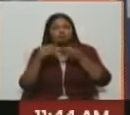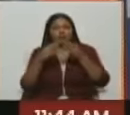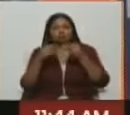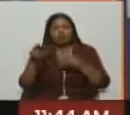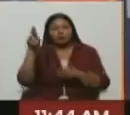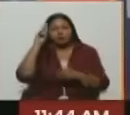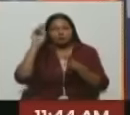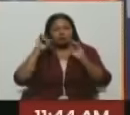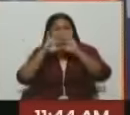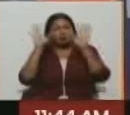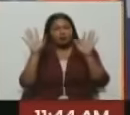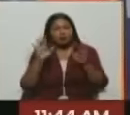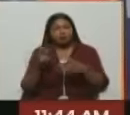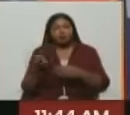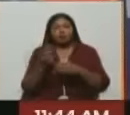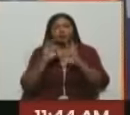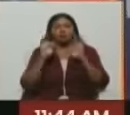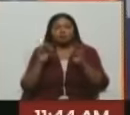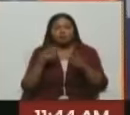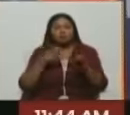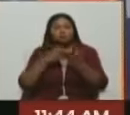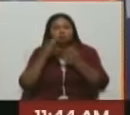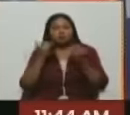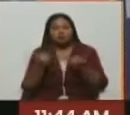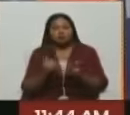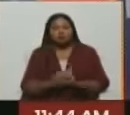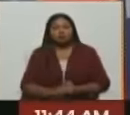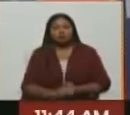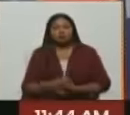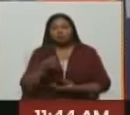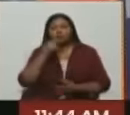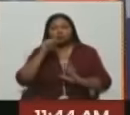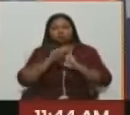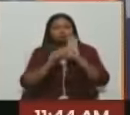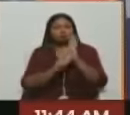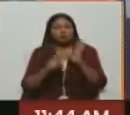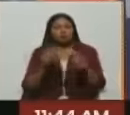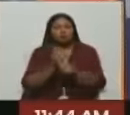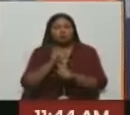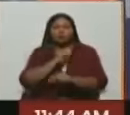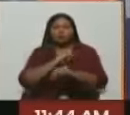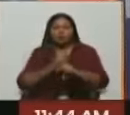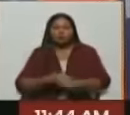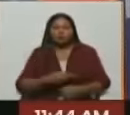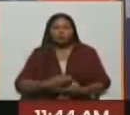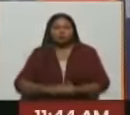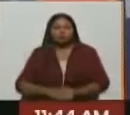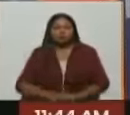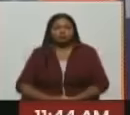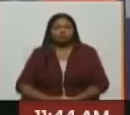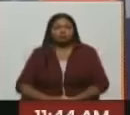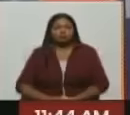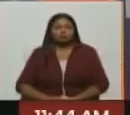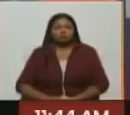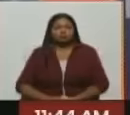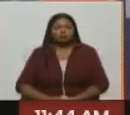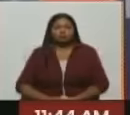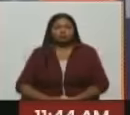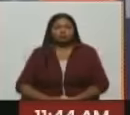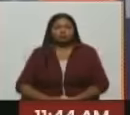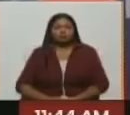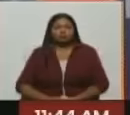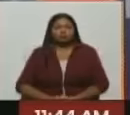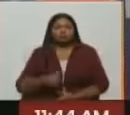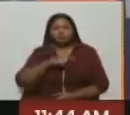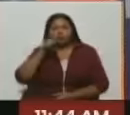clara: buscar por una vía no constitucional la toma del poder, que el pueblo por la vía del voto